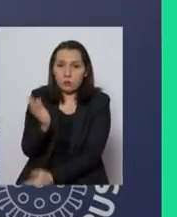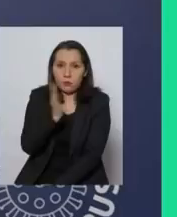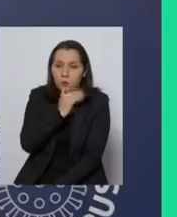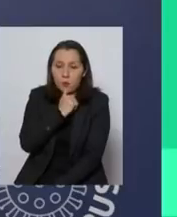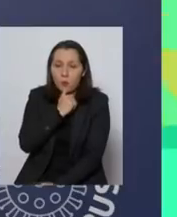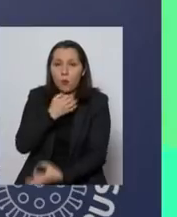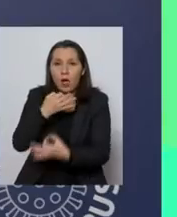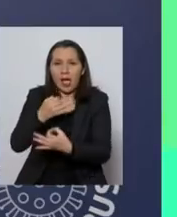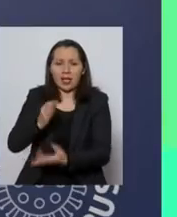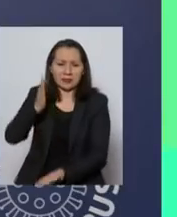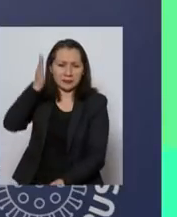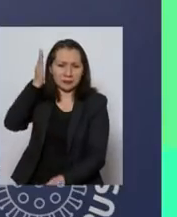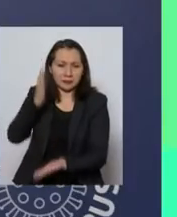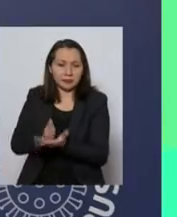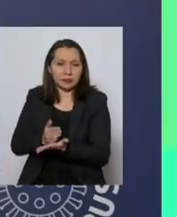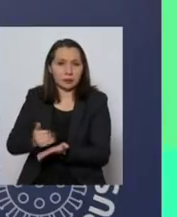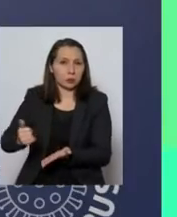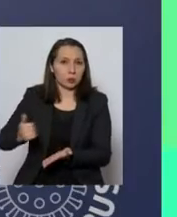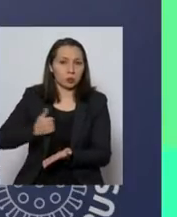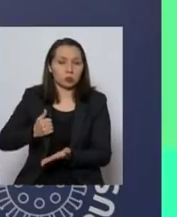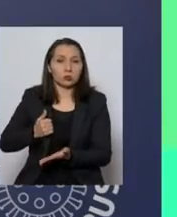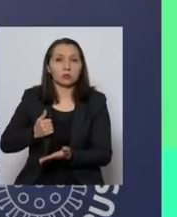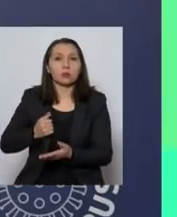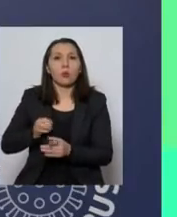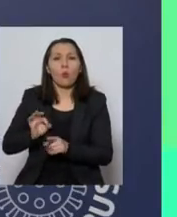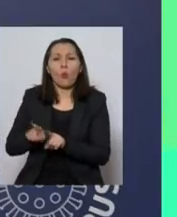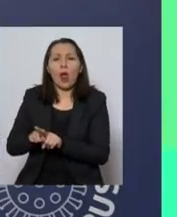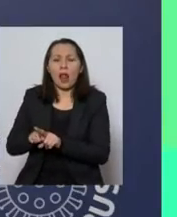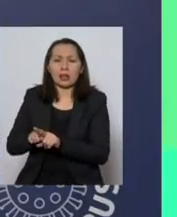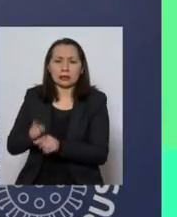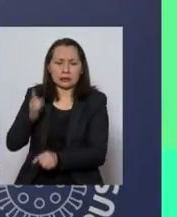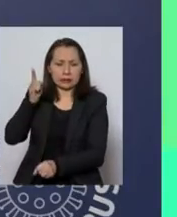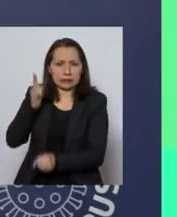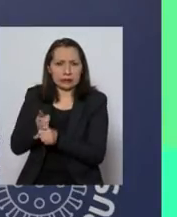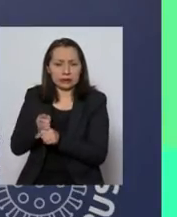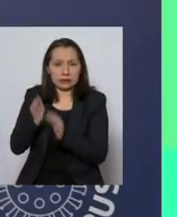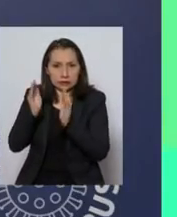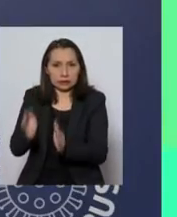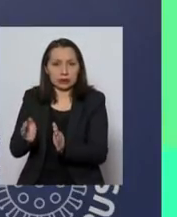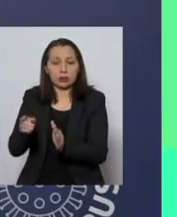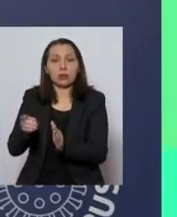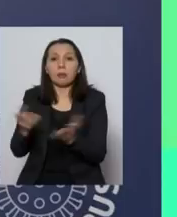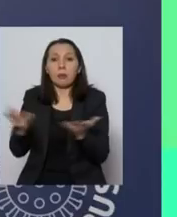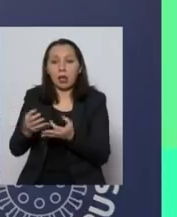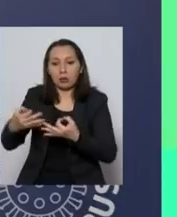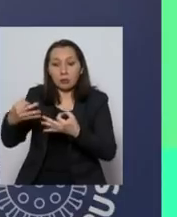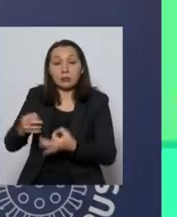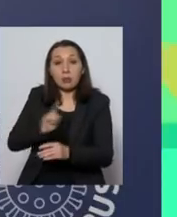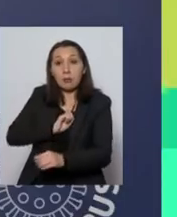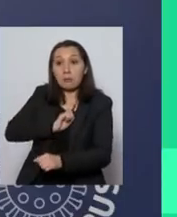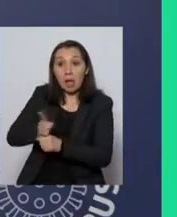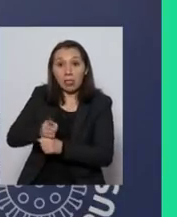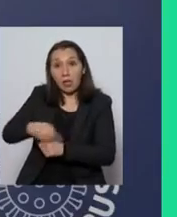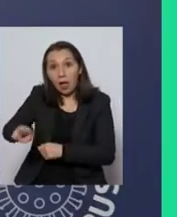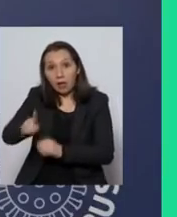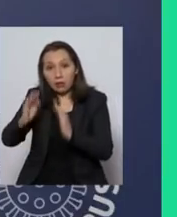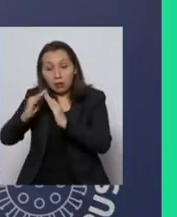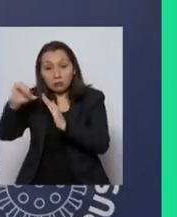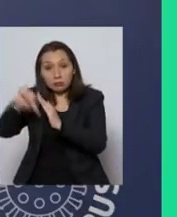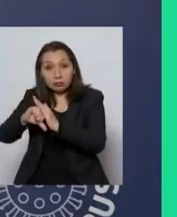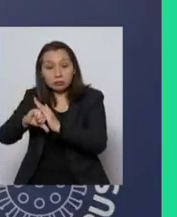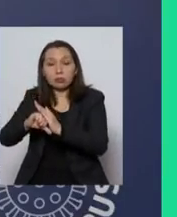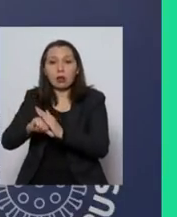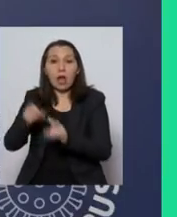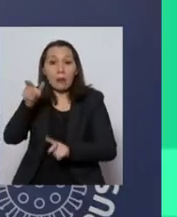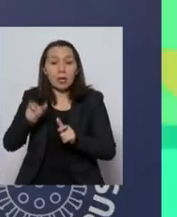la rigurosidad, la estrictez necesaria para que efectivamente en un